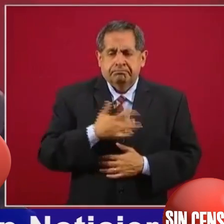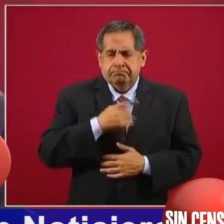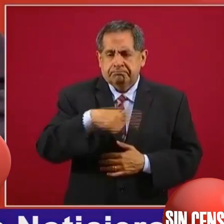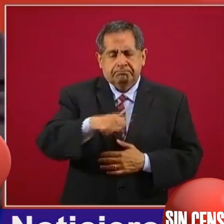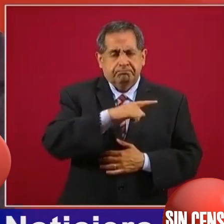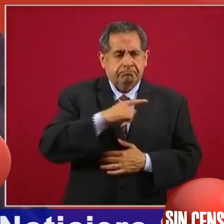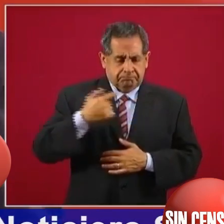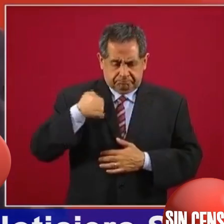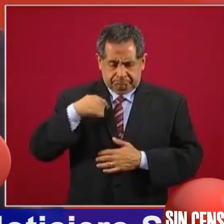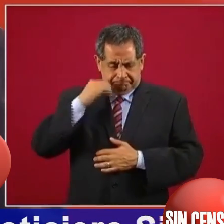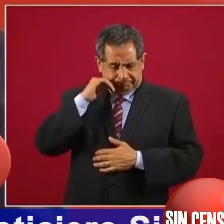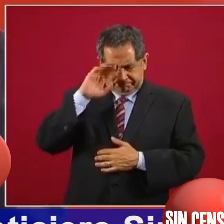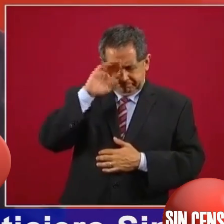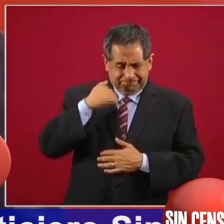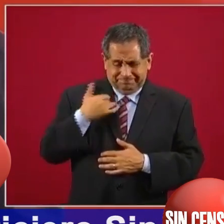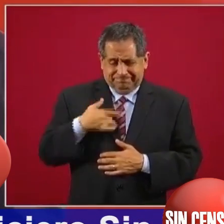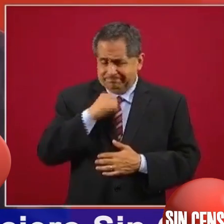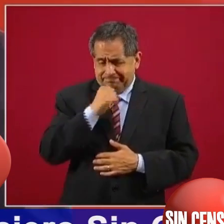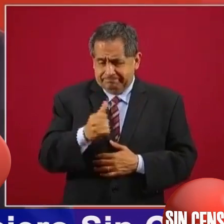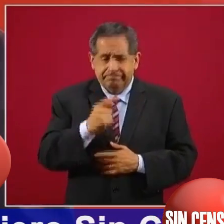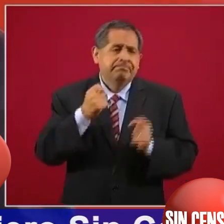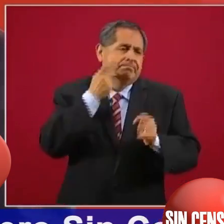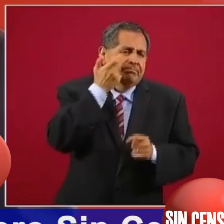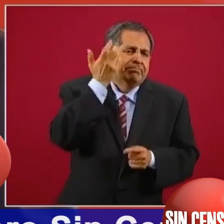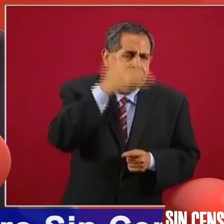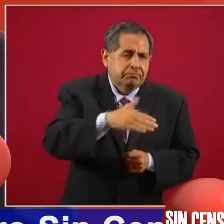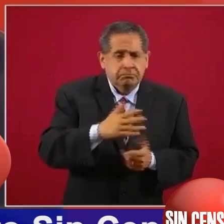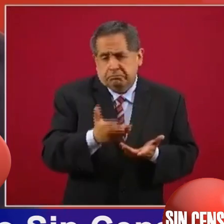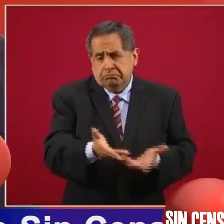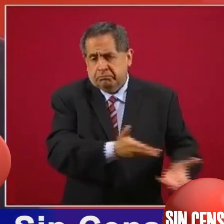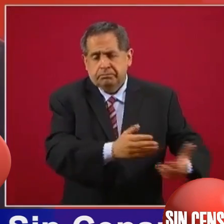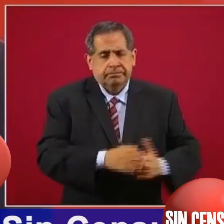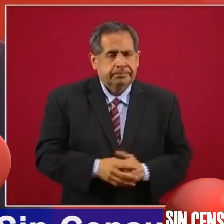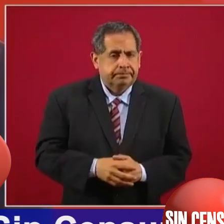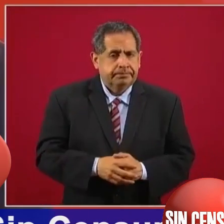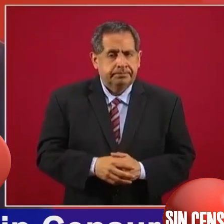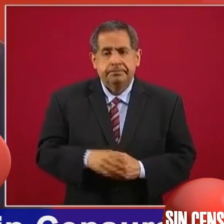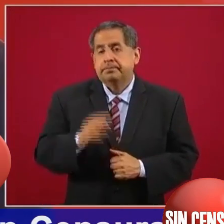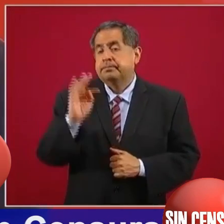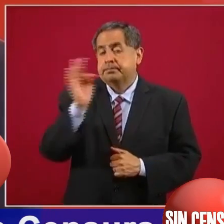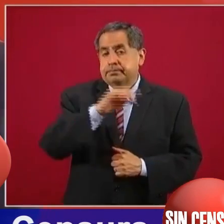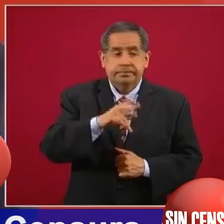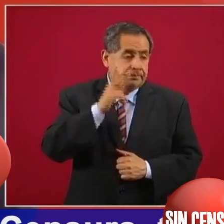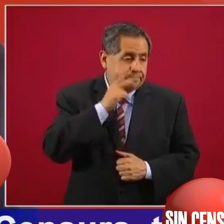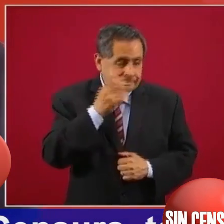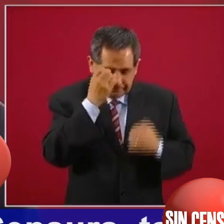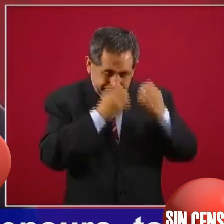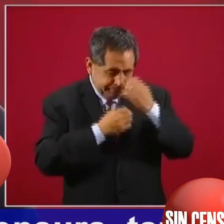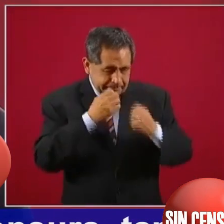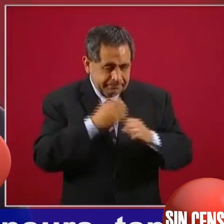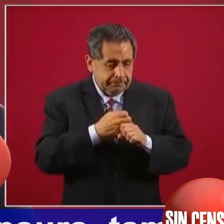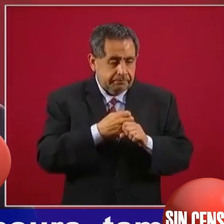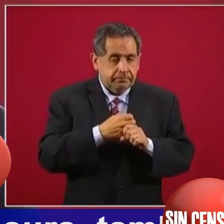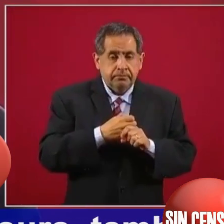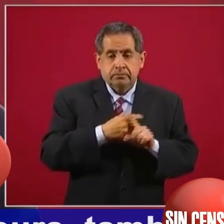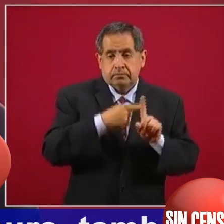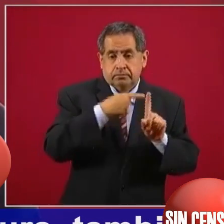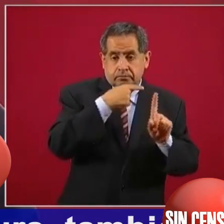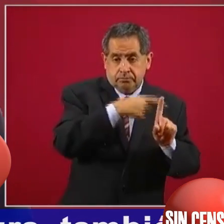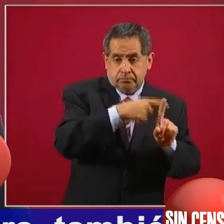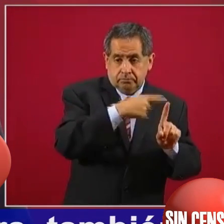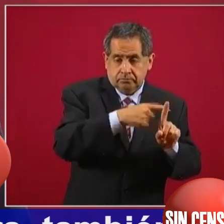tenga síntomas. Desde el punto de vista técnico y científico, la probabilidad de que una prueba salga positiva en una persona